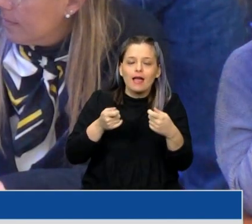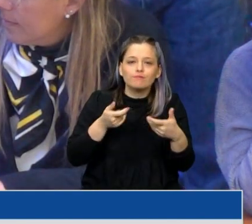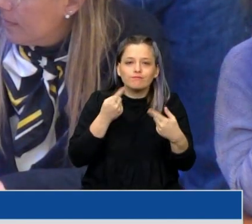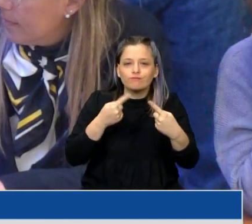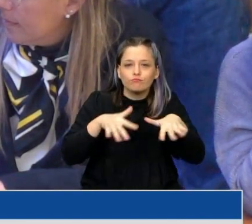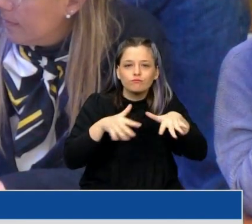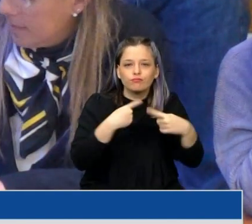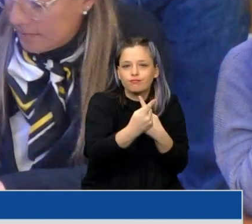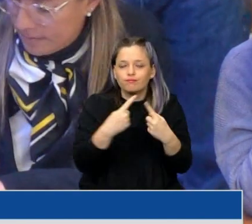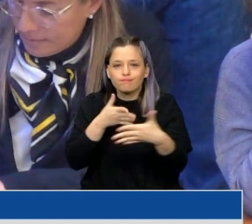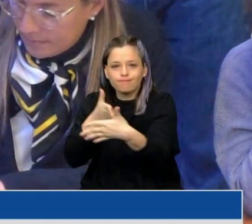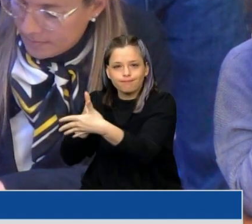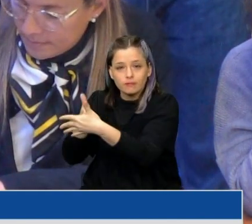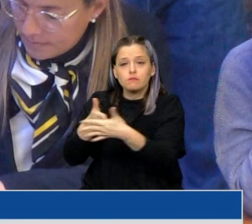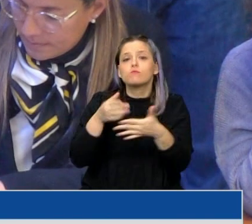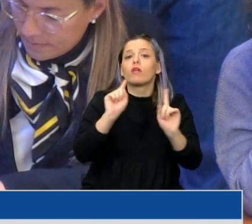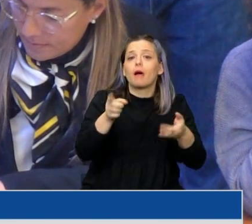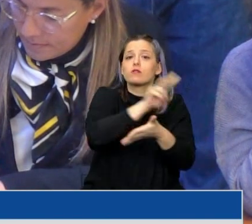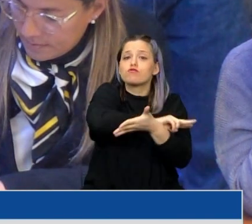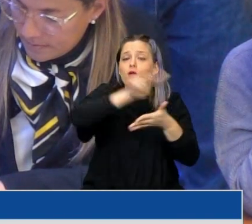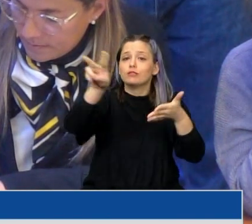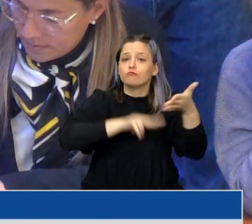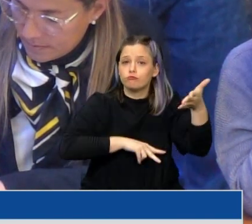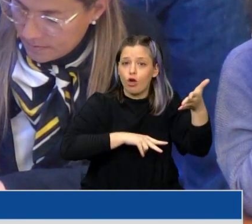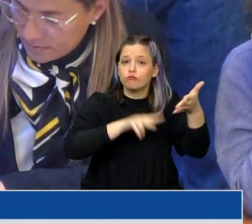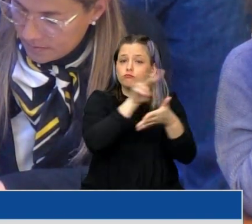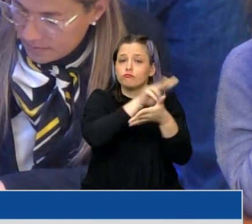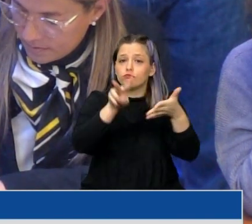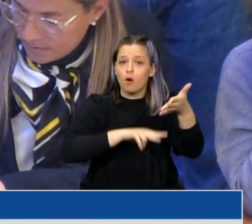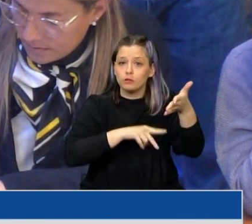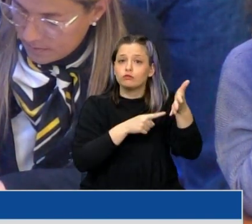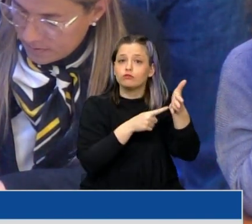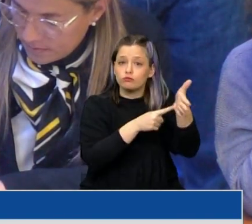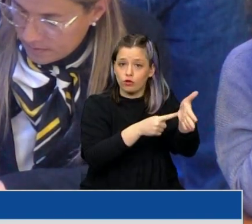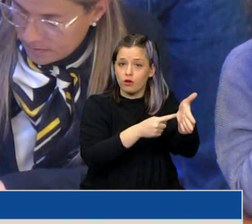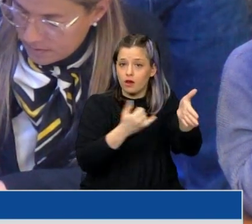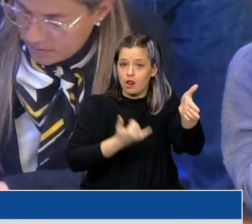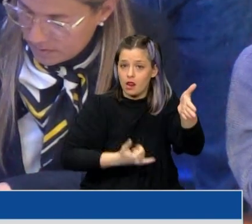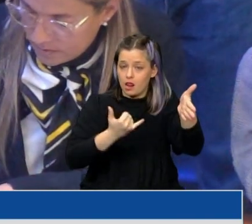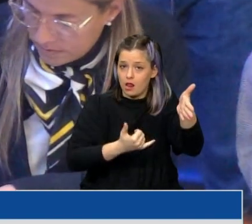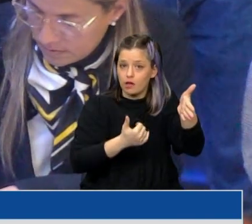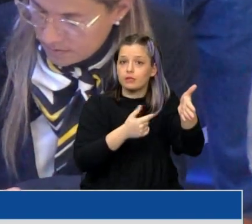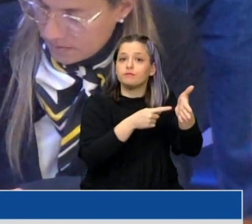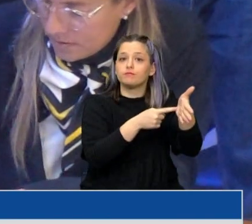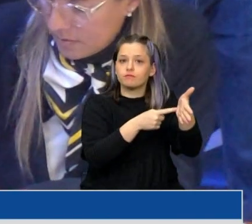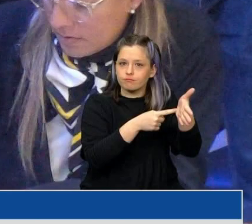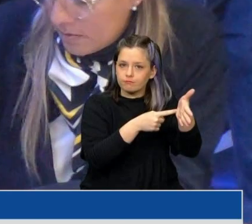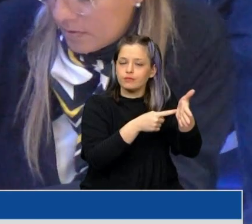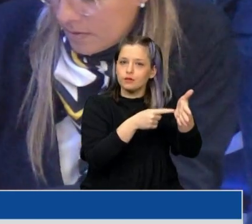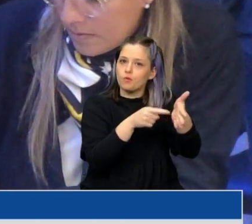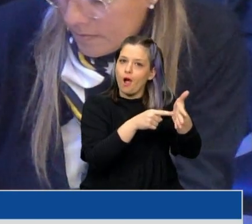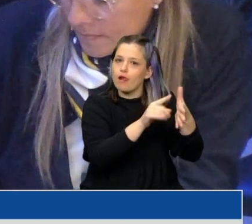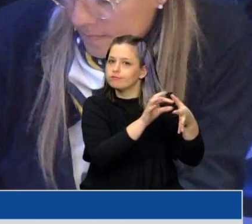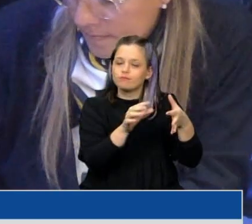la Convención Internacional de los Derechos de las Personas con Discapacidad, ampliando e